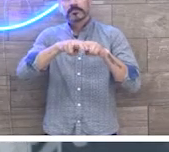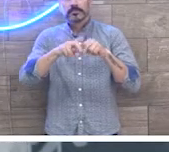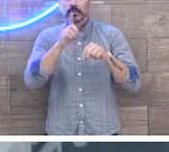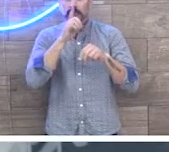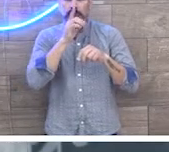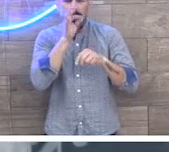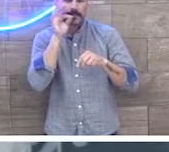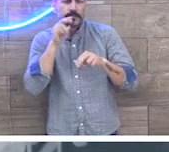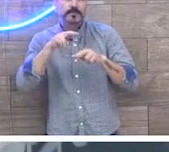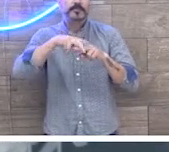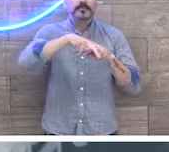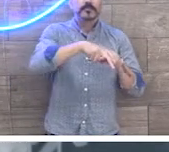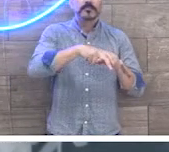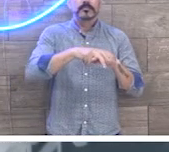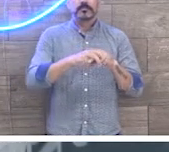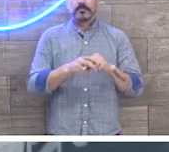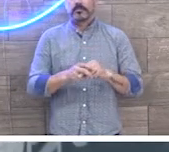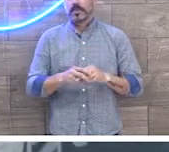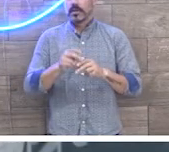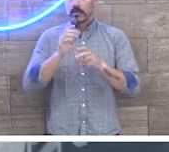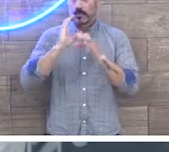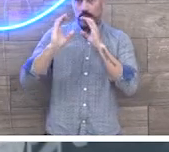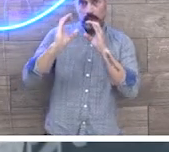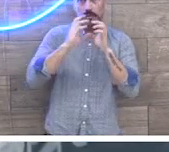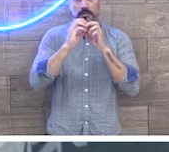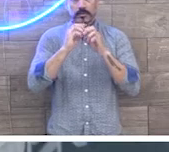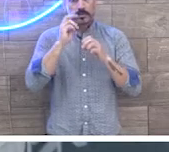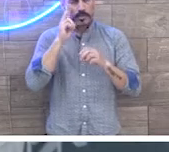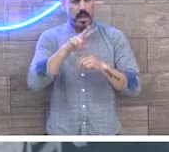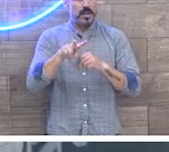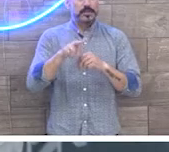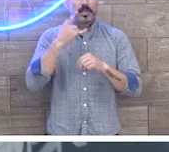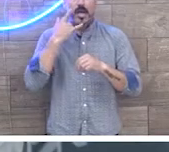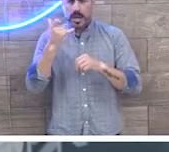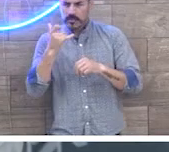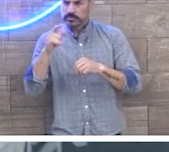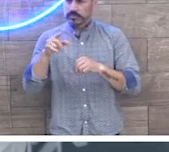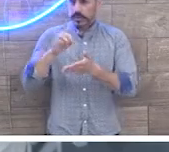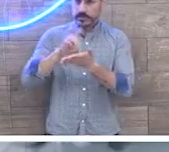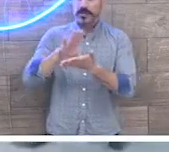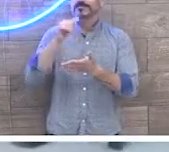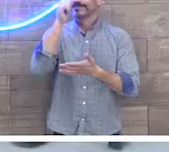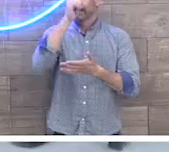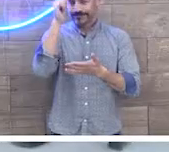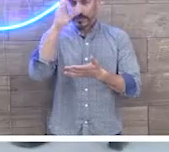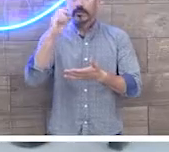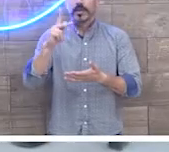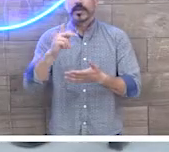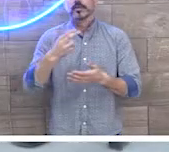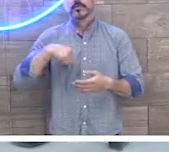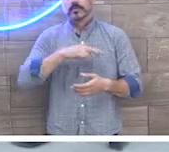que no nos responden o tienen algunas conductas diferentes, ¿no? Uh-huh. Entonces, si